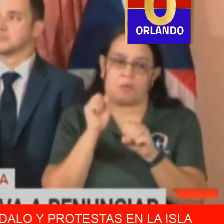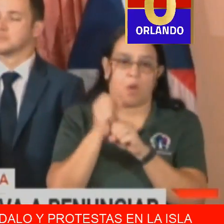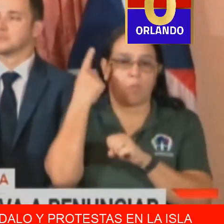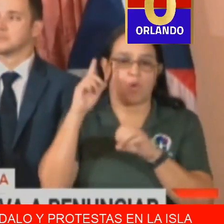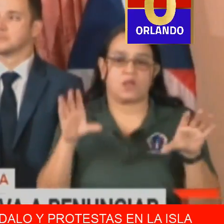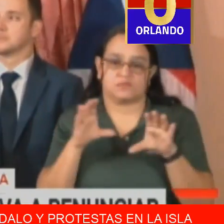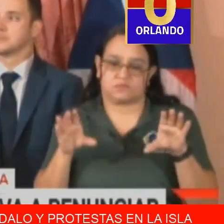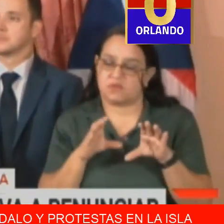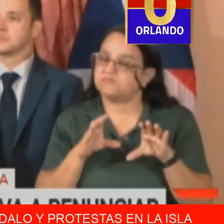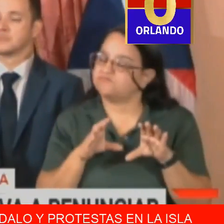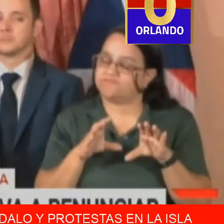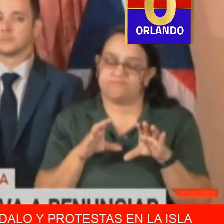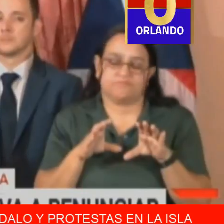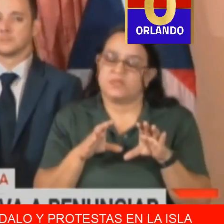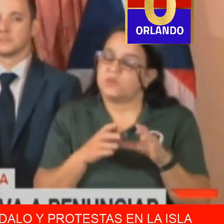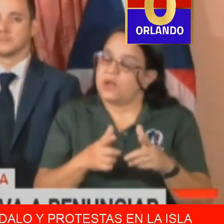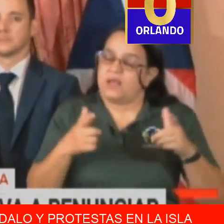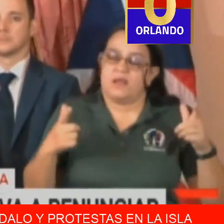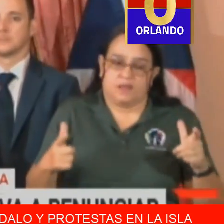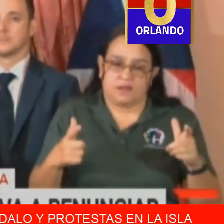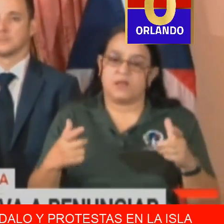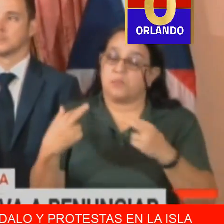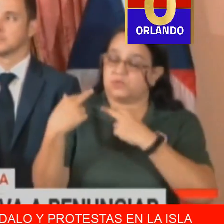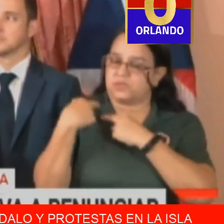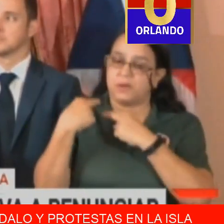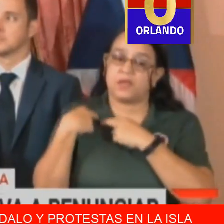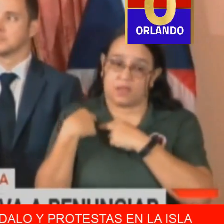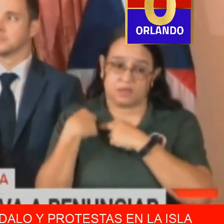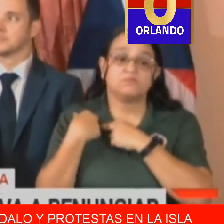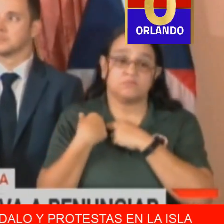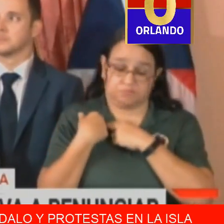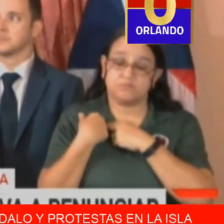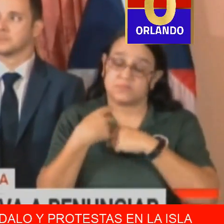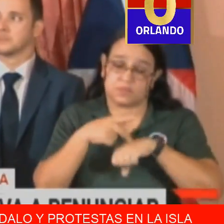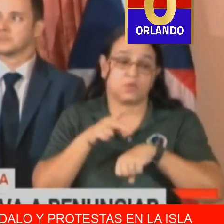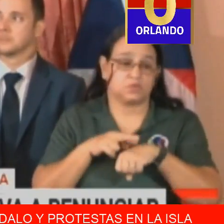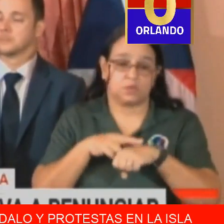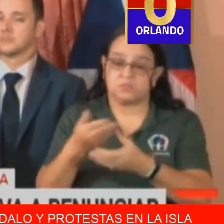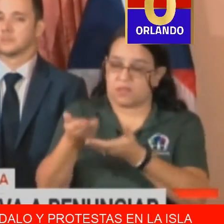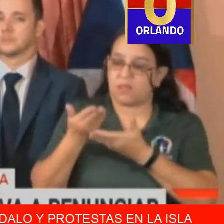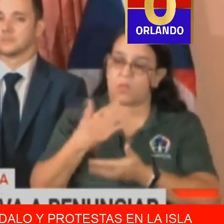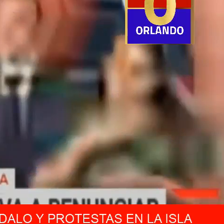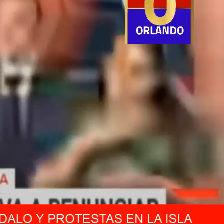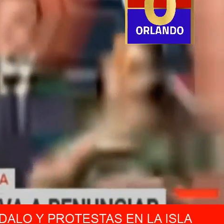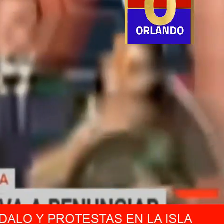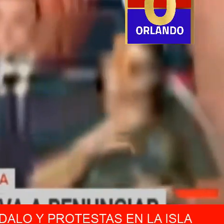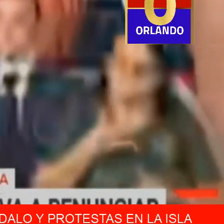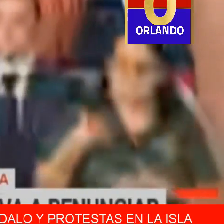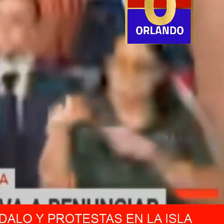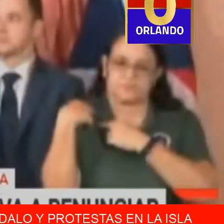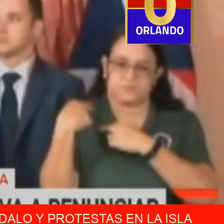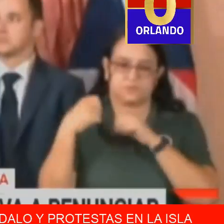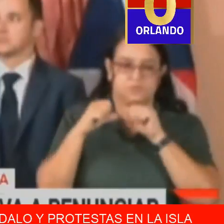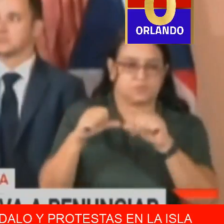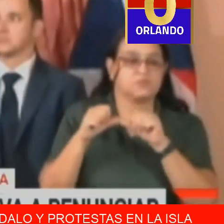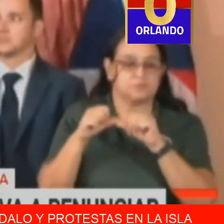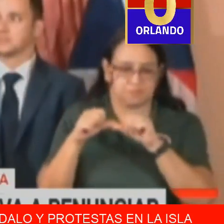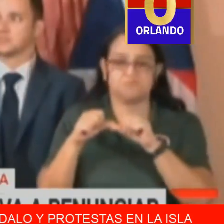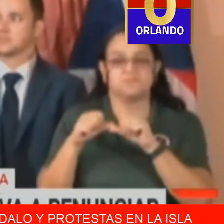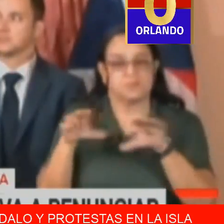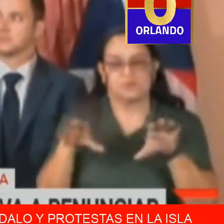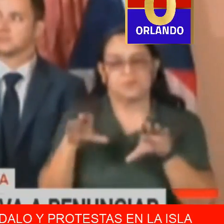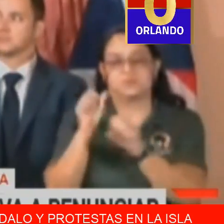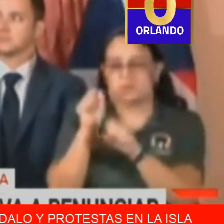Es una gran responsabilidad, Carlos, que el pueblo me ha delegado a mí. Siento esa responsabilidad y continuaré ejecutando sobre